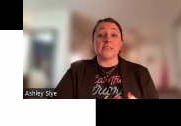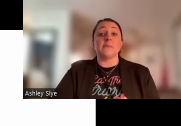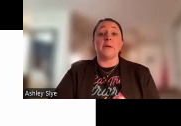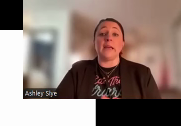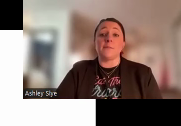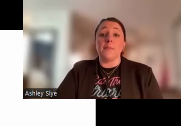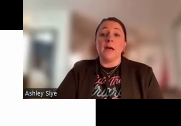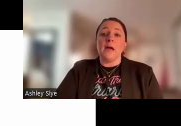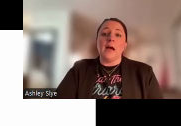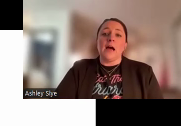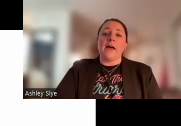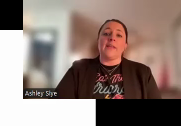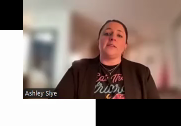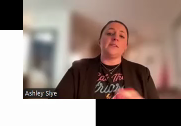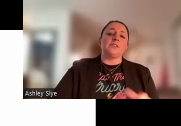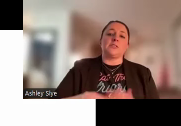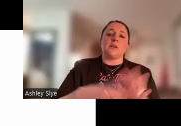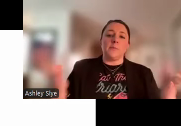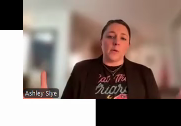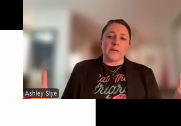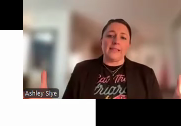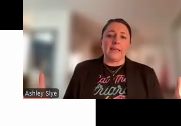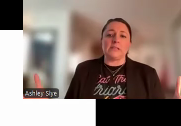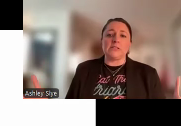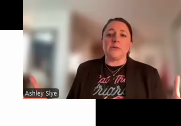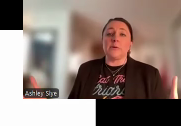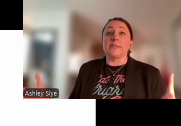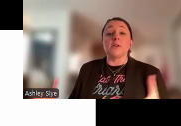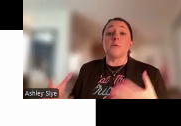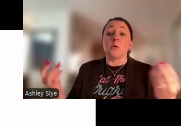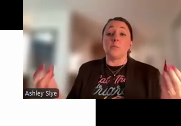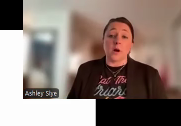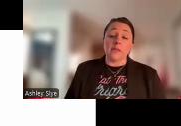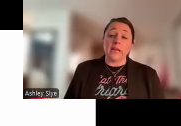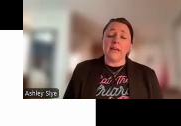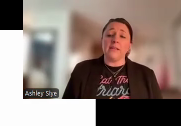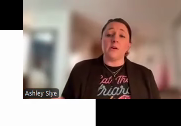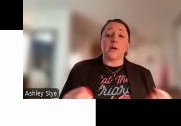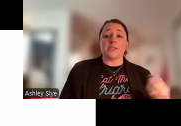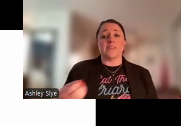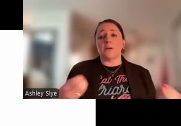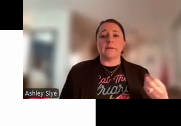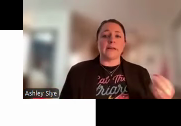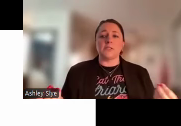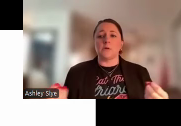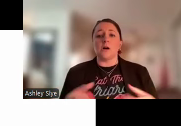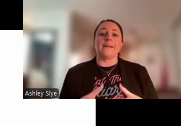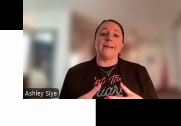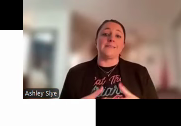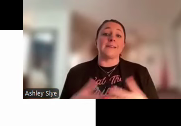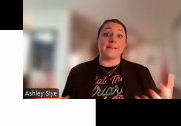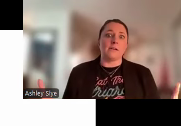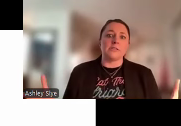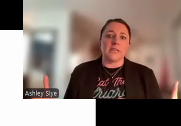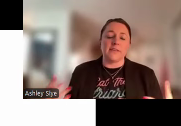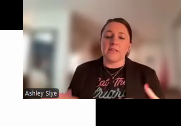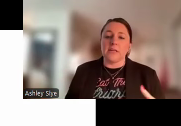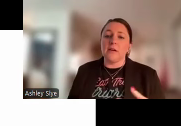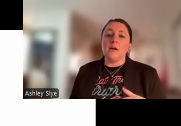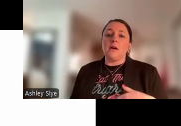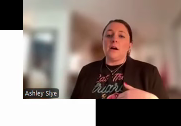están utilizando telemedicina cuando se reúnen y también si tienen acceso a un espacio